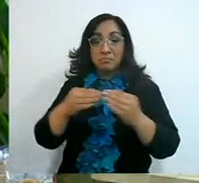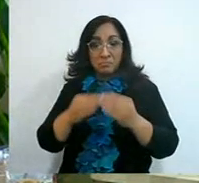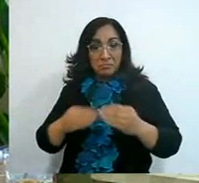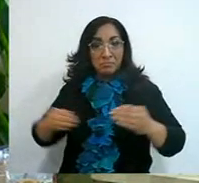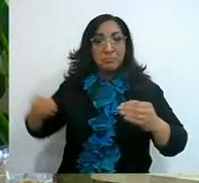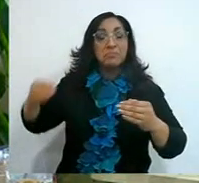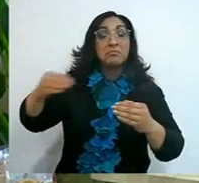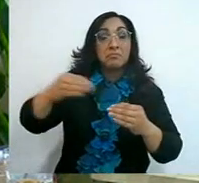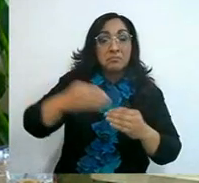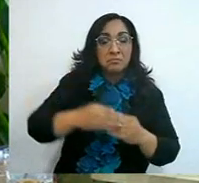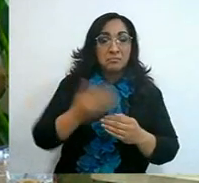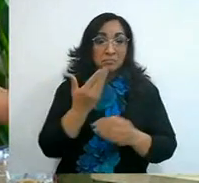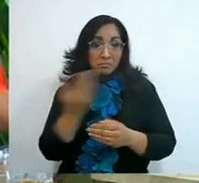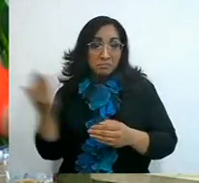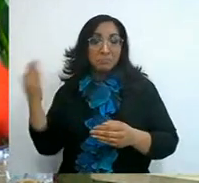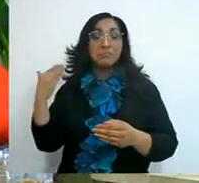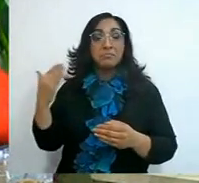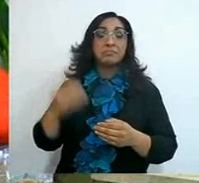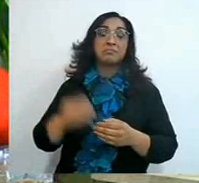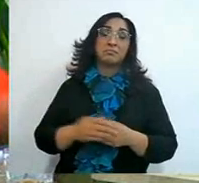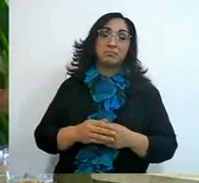malicia para causar daño.